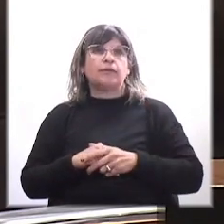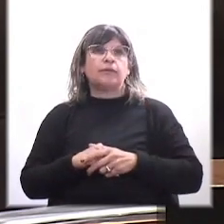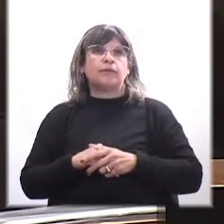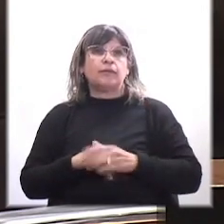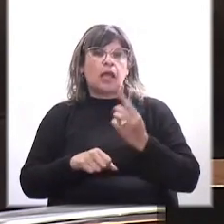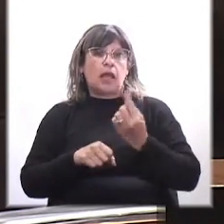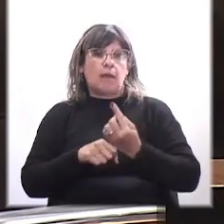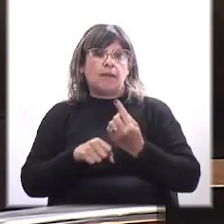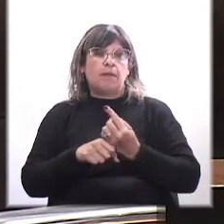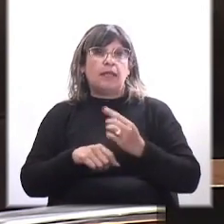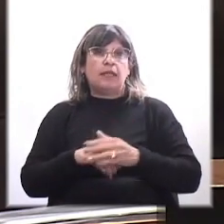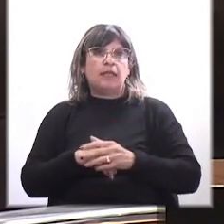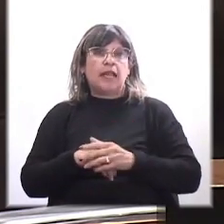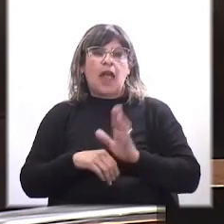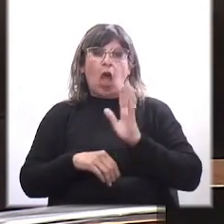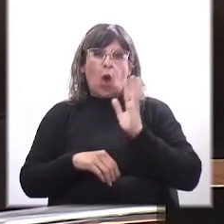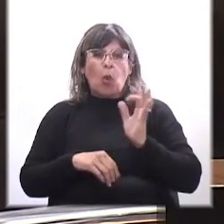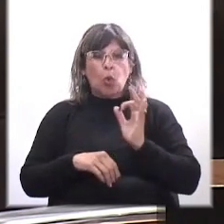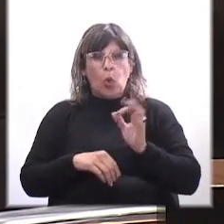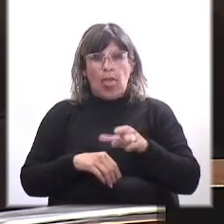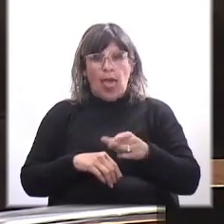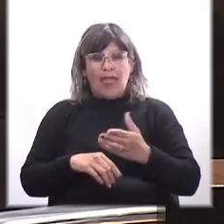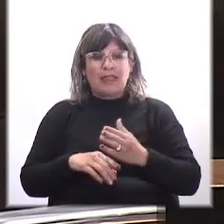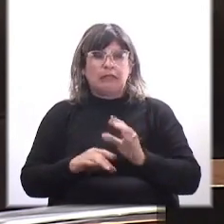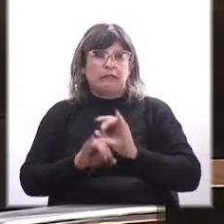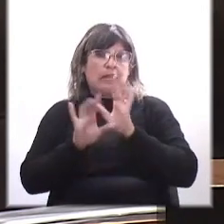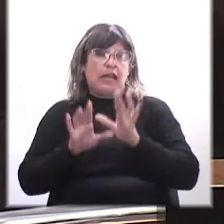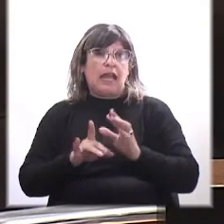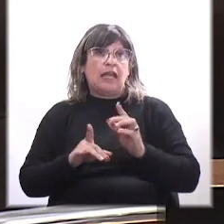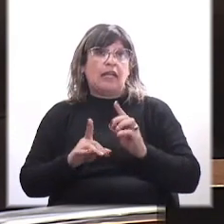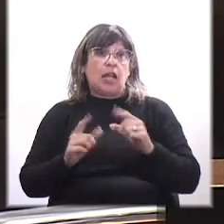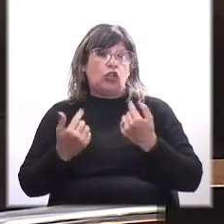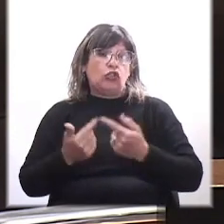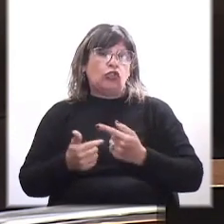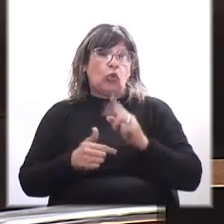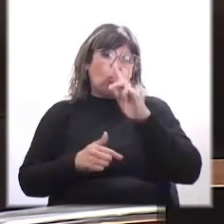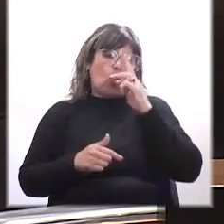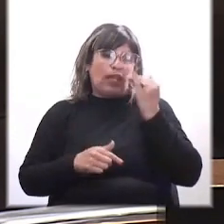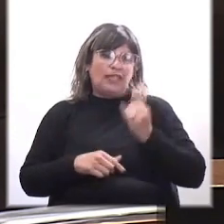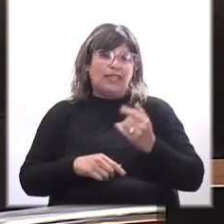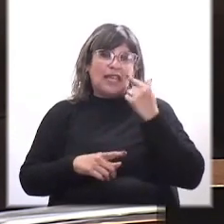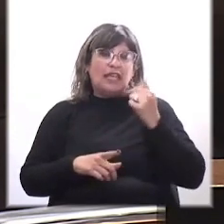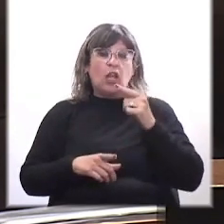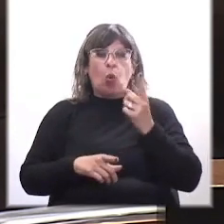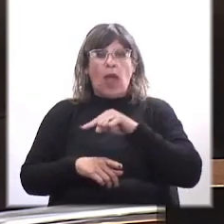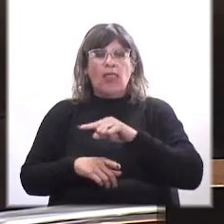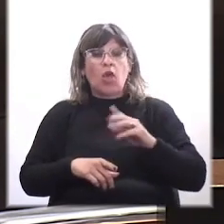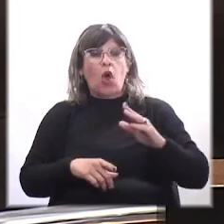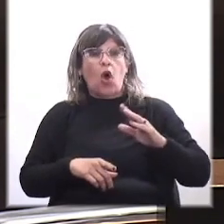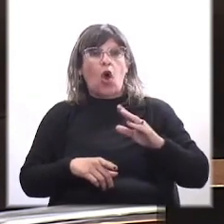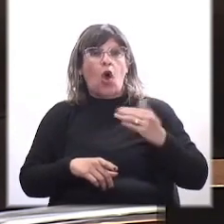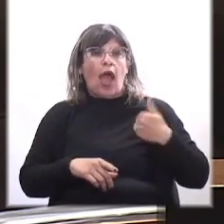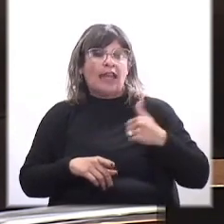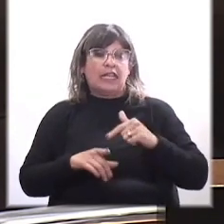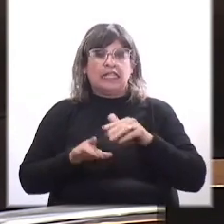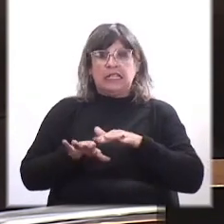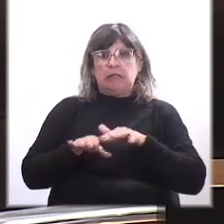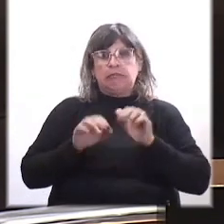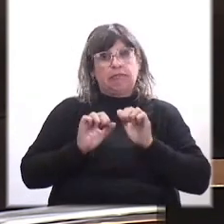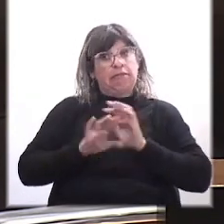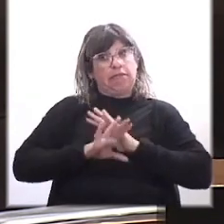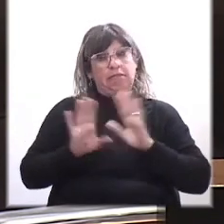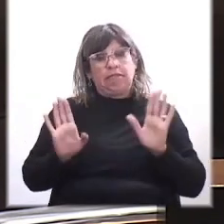La primera oportunidad claramente la tenemos cuando Argentina decide desvincularse en forma notoria y